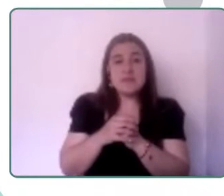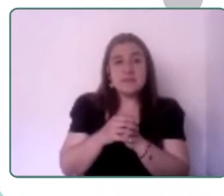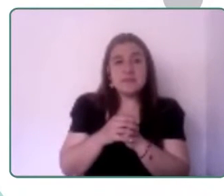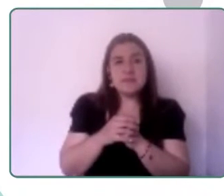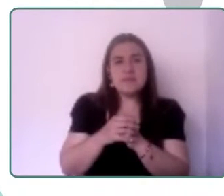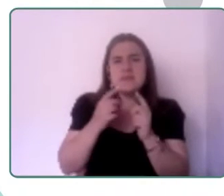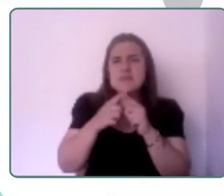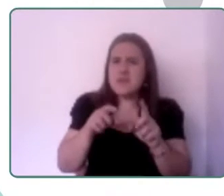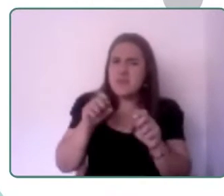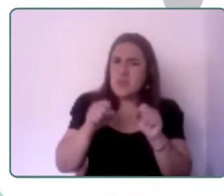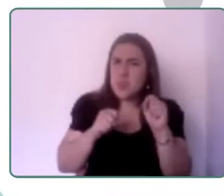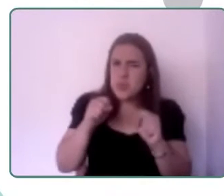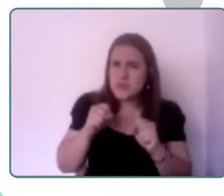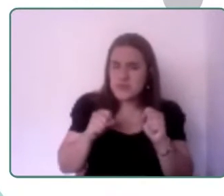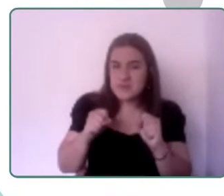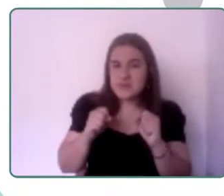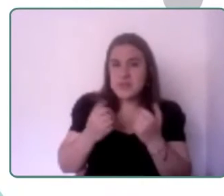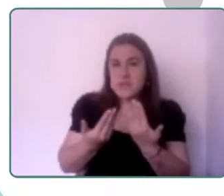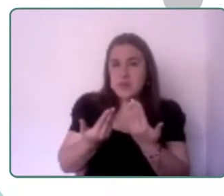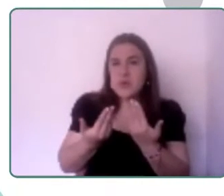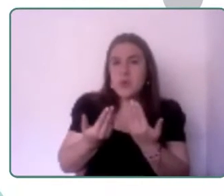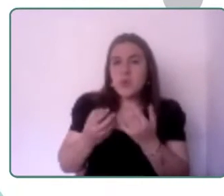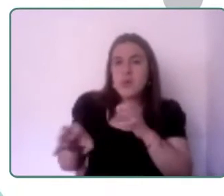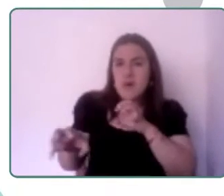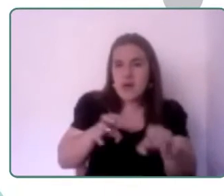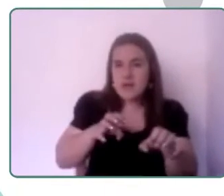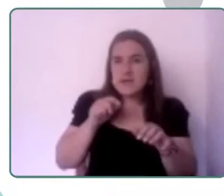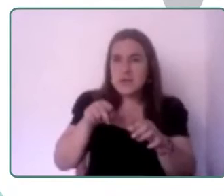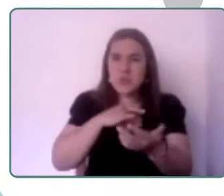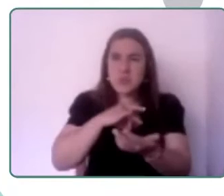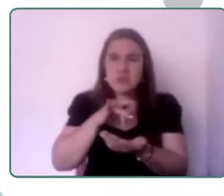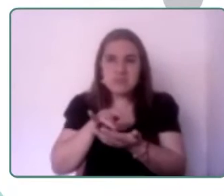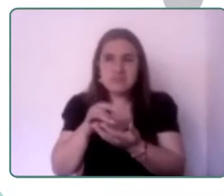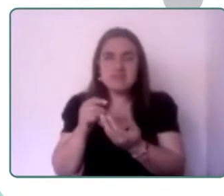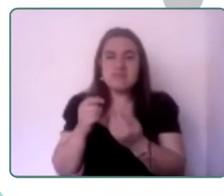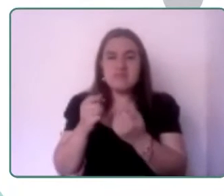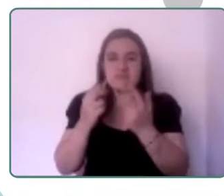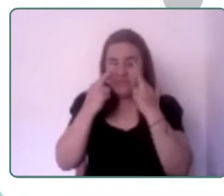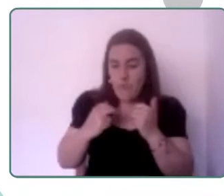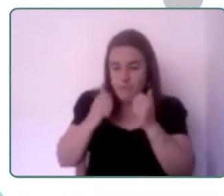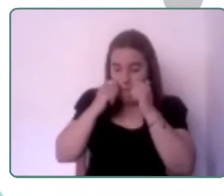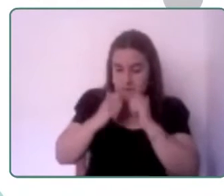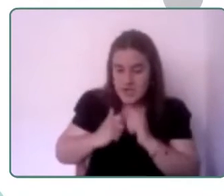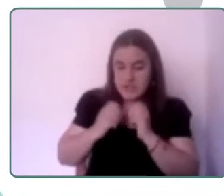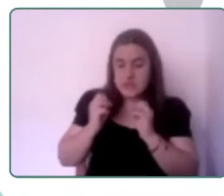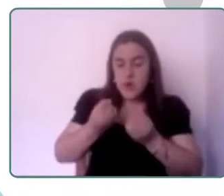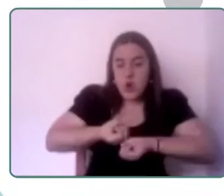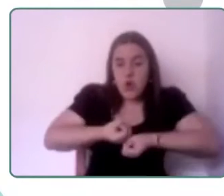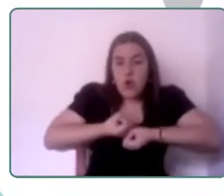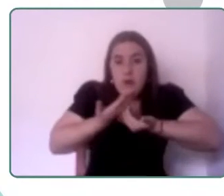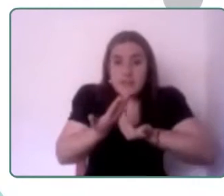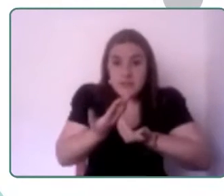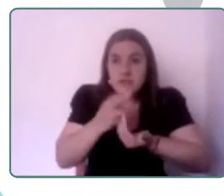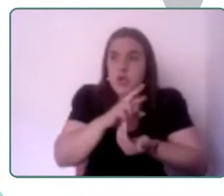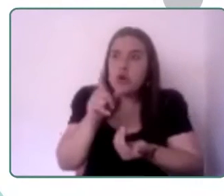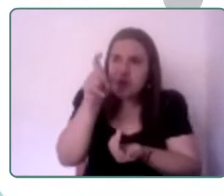posibilidades sobre las actitudes que tienen sobre la apariencia, las expresiones o comportamientos de otras personas,